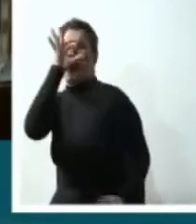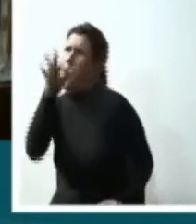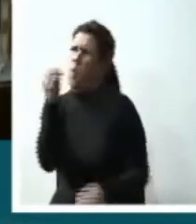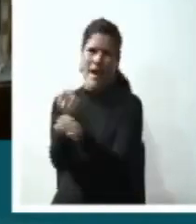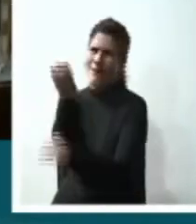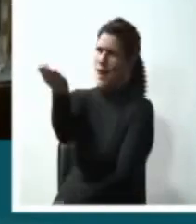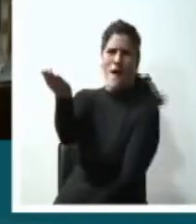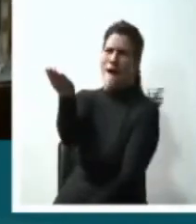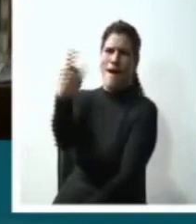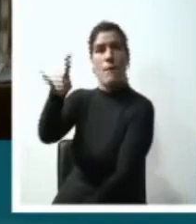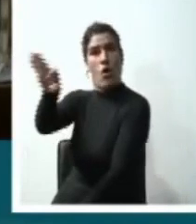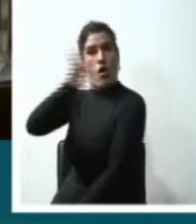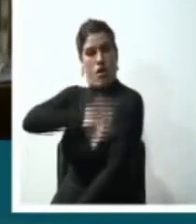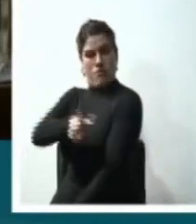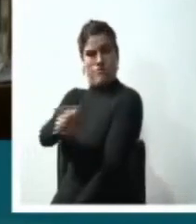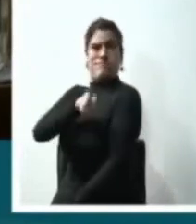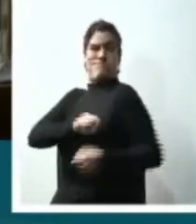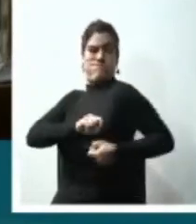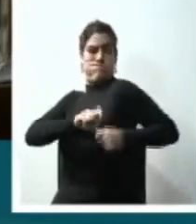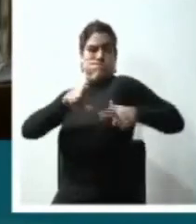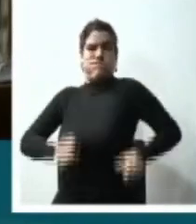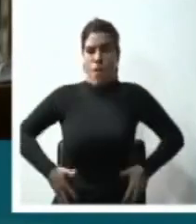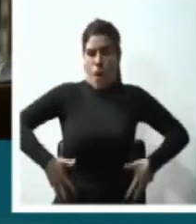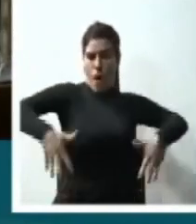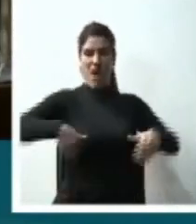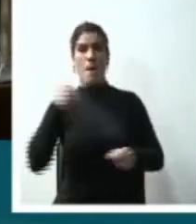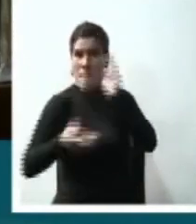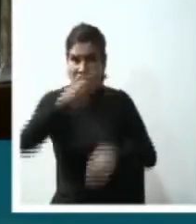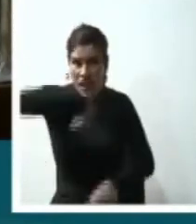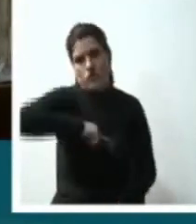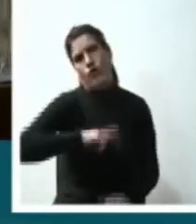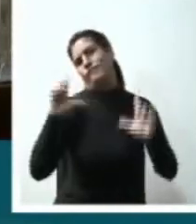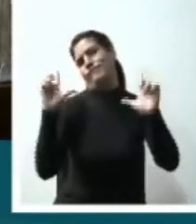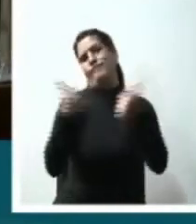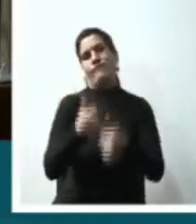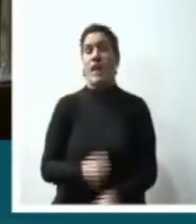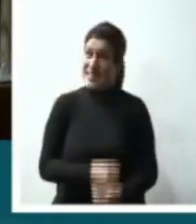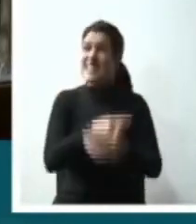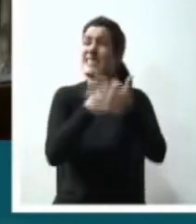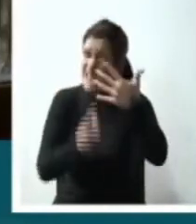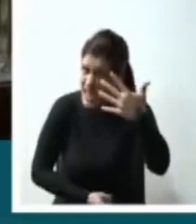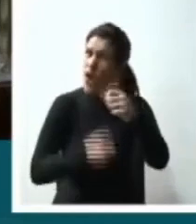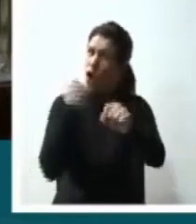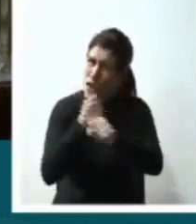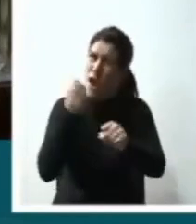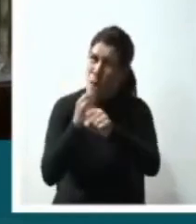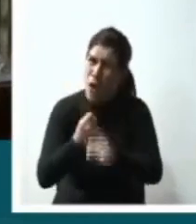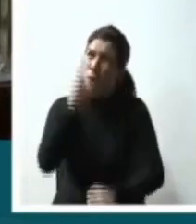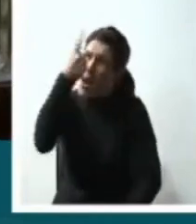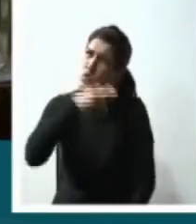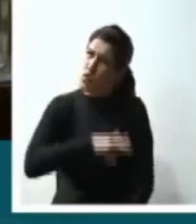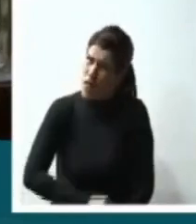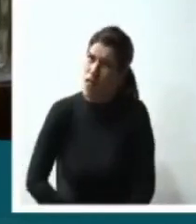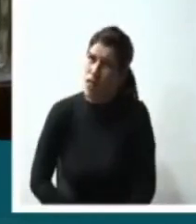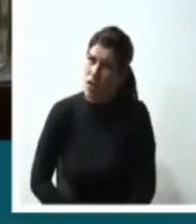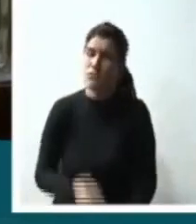manera, creo que no corresponde. Y con esto de los 5 trabajos, quiero un poco reflejar cuál es la